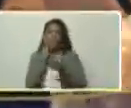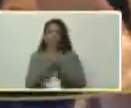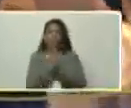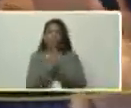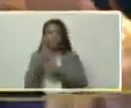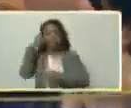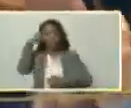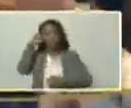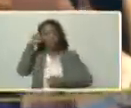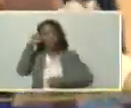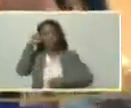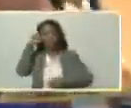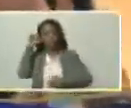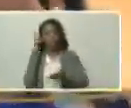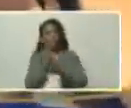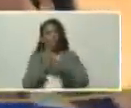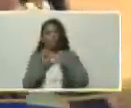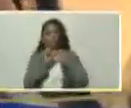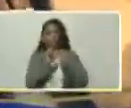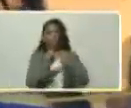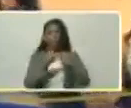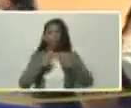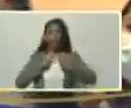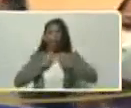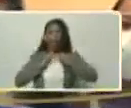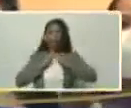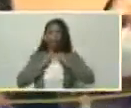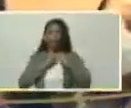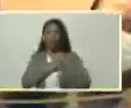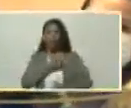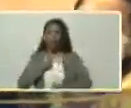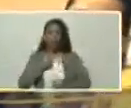presente y consecuente, Aristóbulo. Querido Aristóbulo.